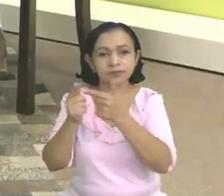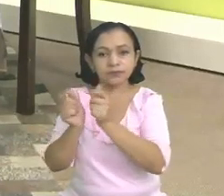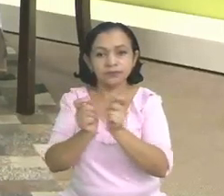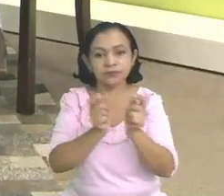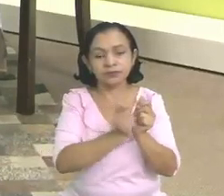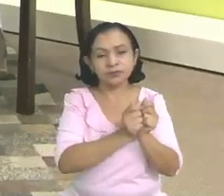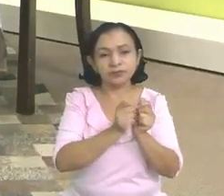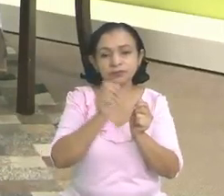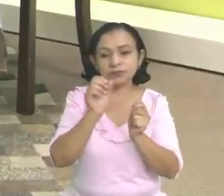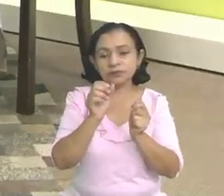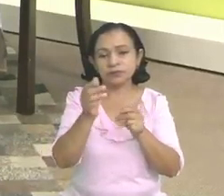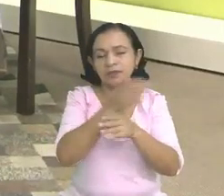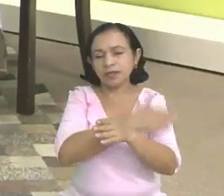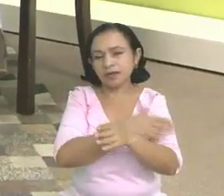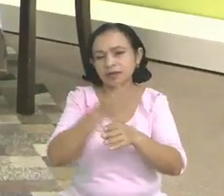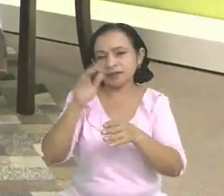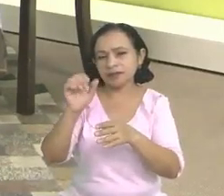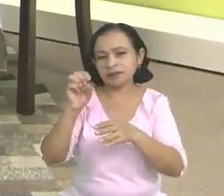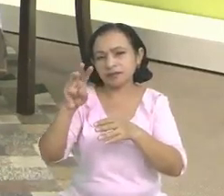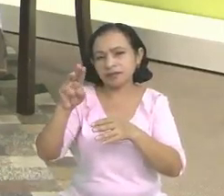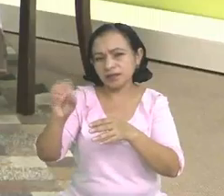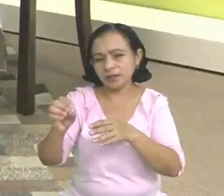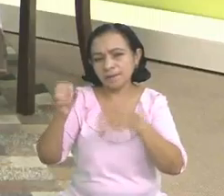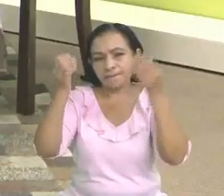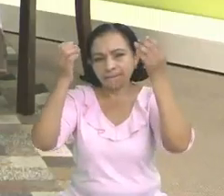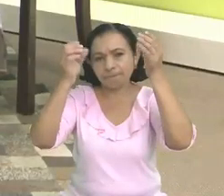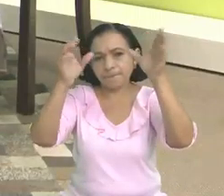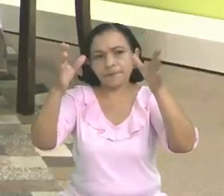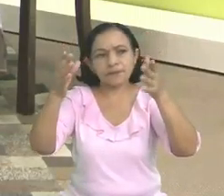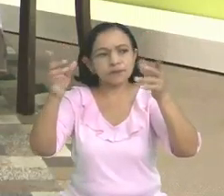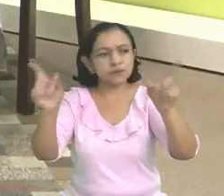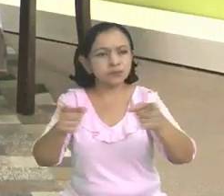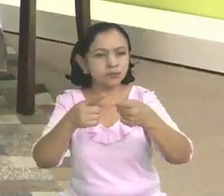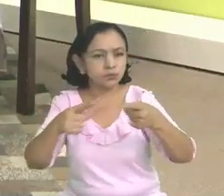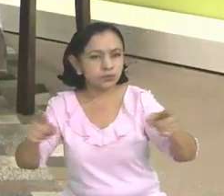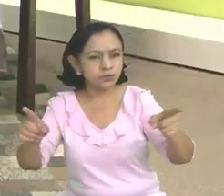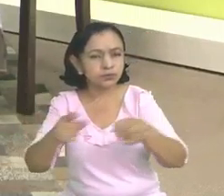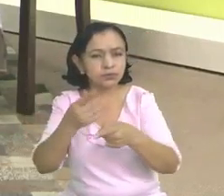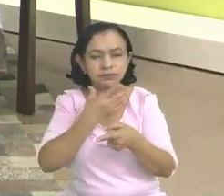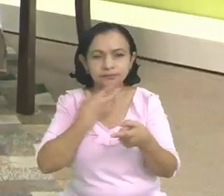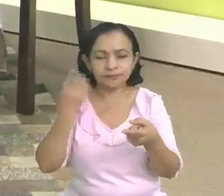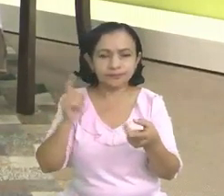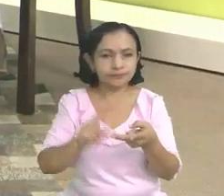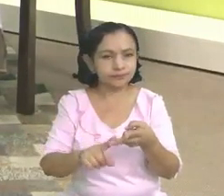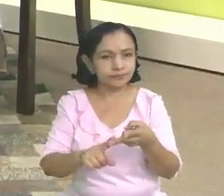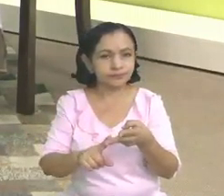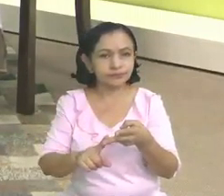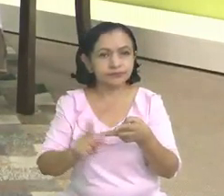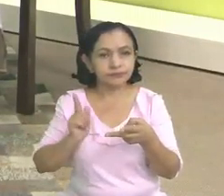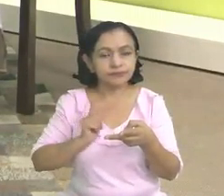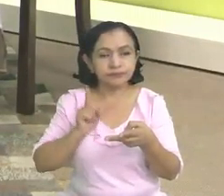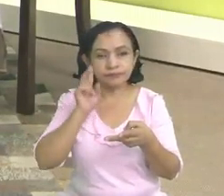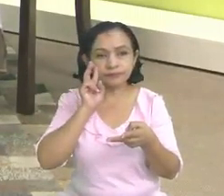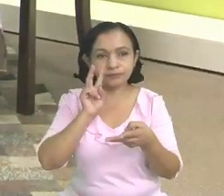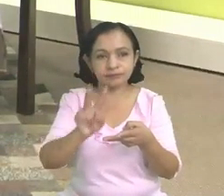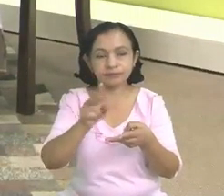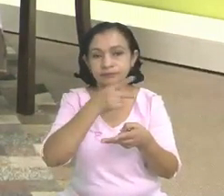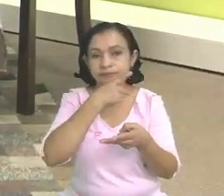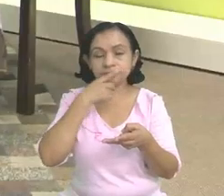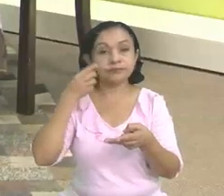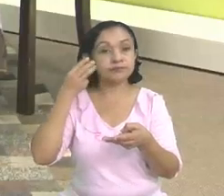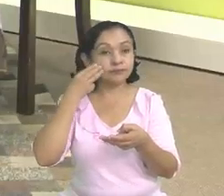emo. Exacto. Ya tiene que ver toda la cultura también, qué tipo de música escucha el adolescente. Eso lo tenemos nosotros que tomar en cuenta como